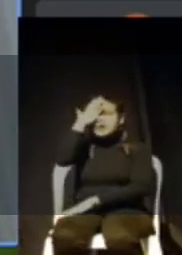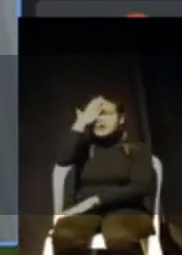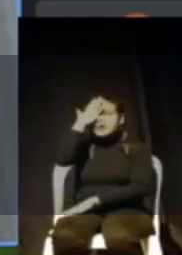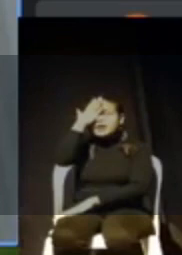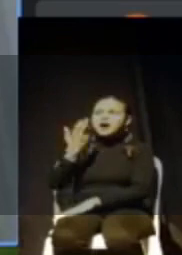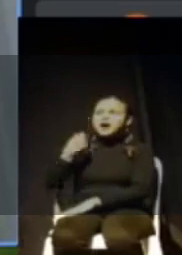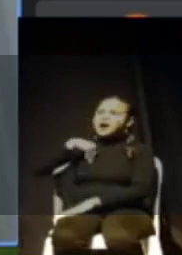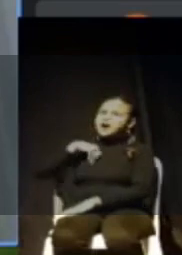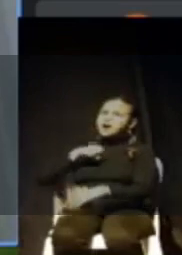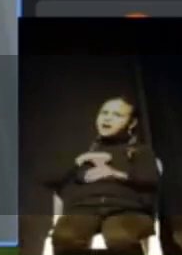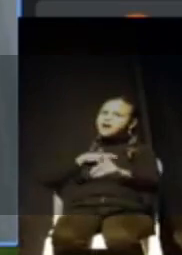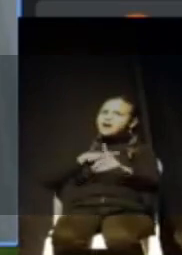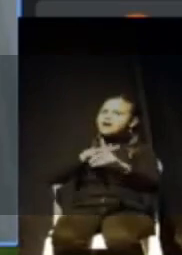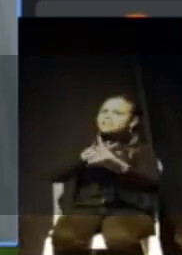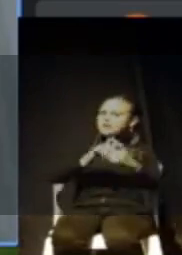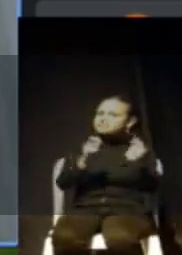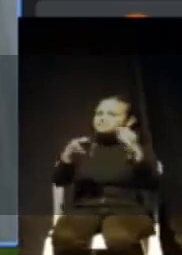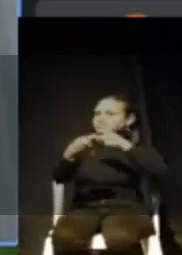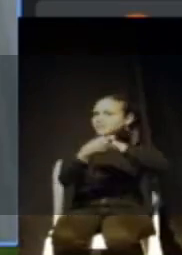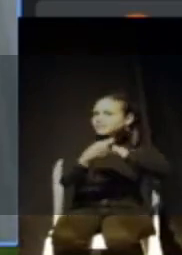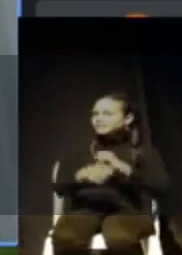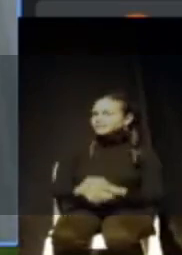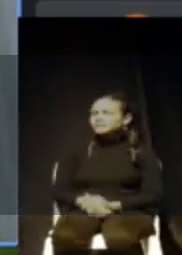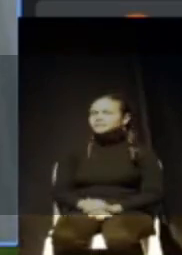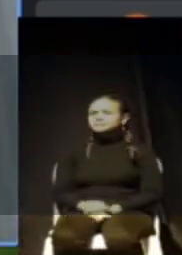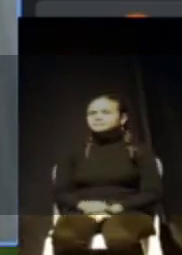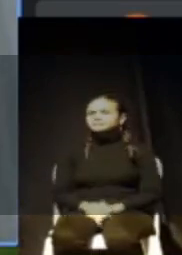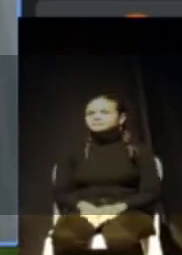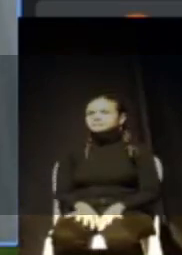de qué estoy hablando.